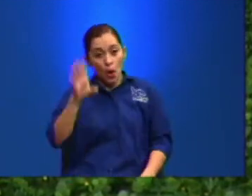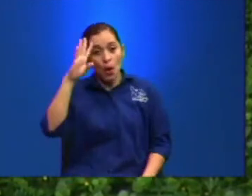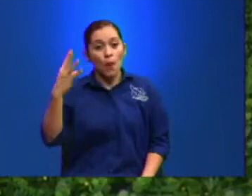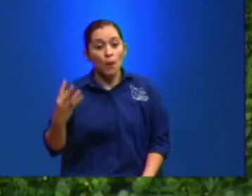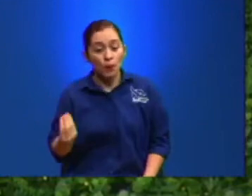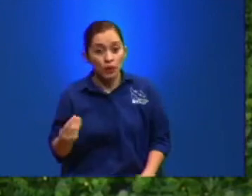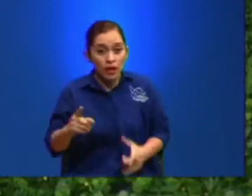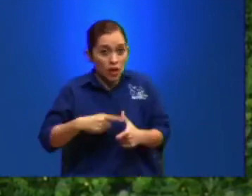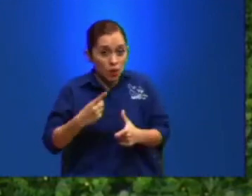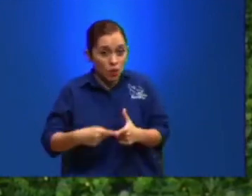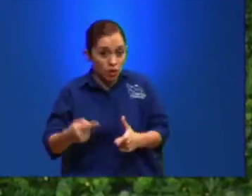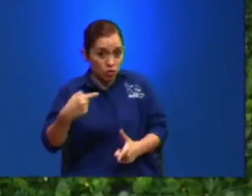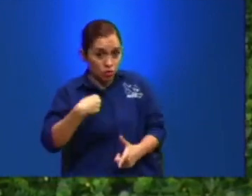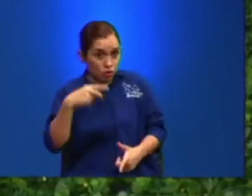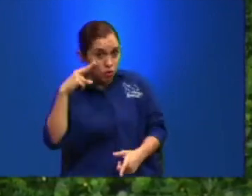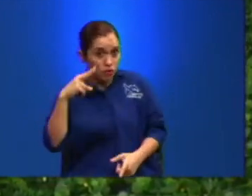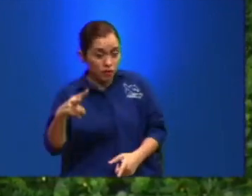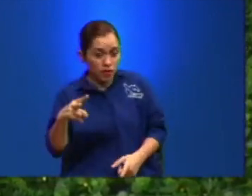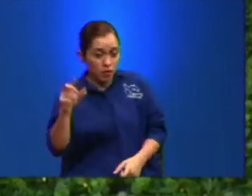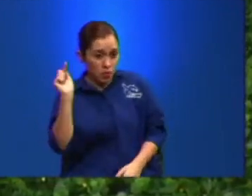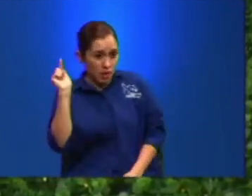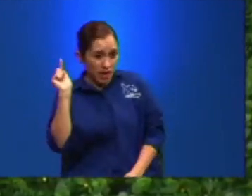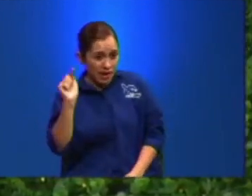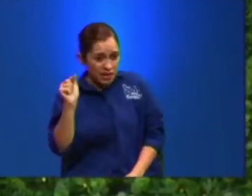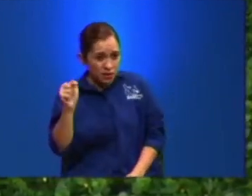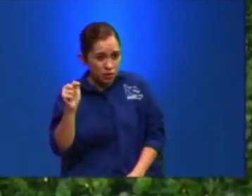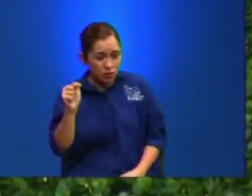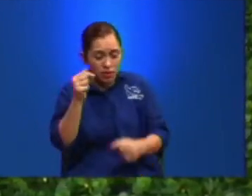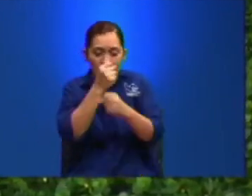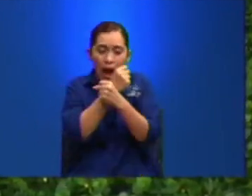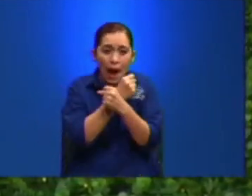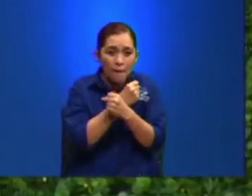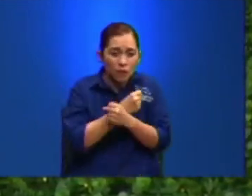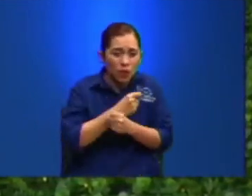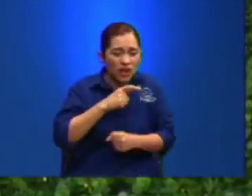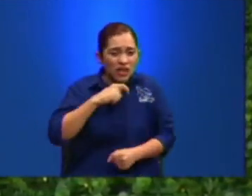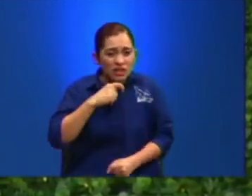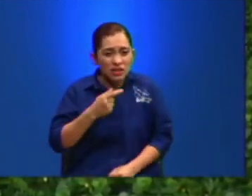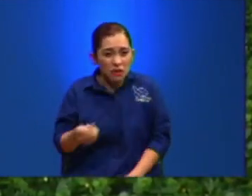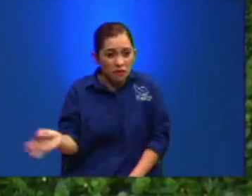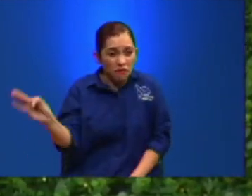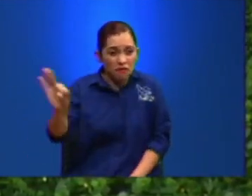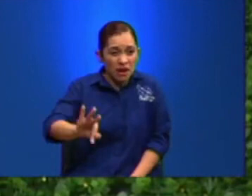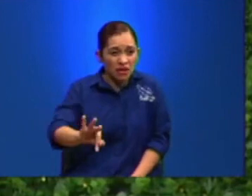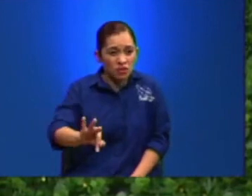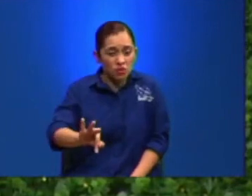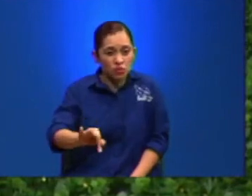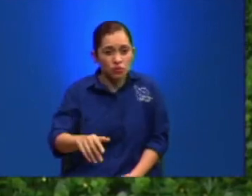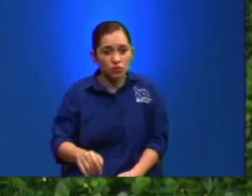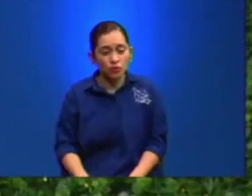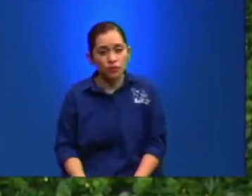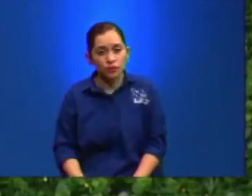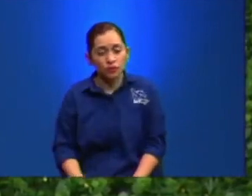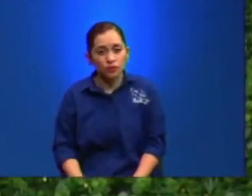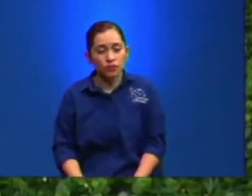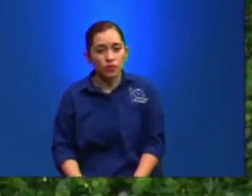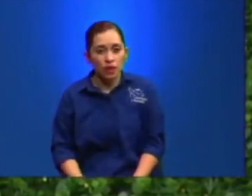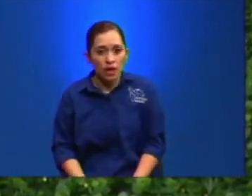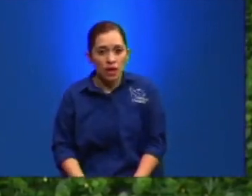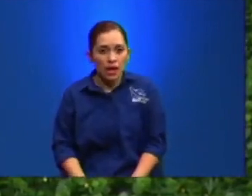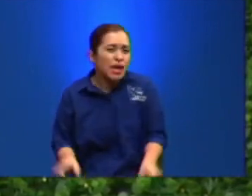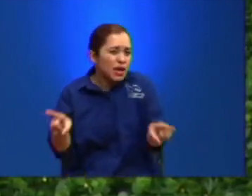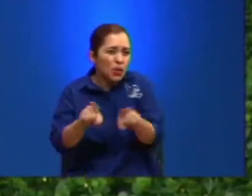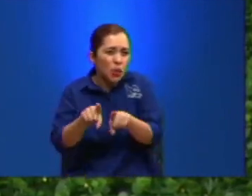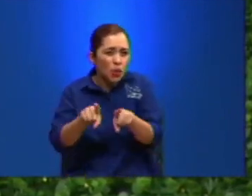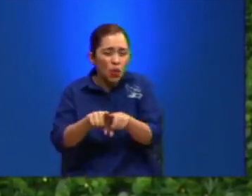creo que los amores falsos son estos que ocupan el que ocupan el receptor que nosotros espiritualmente